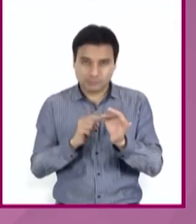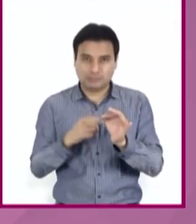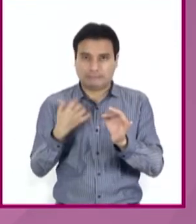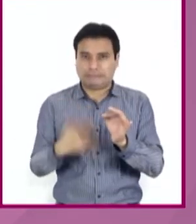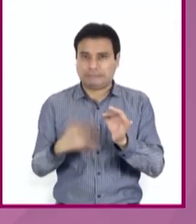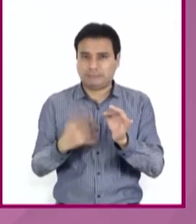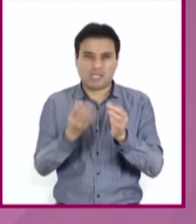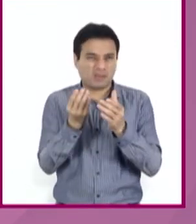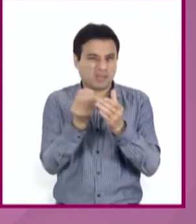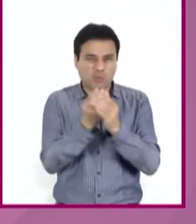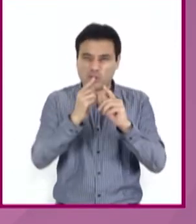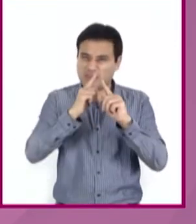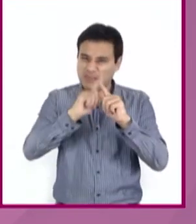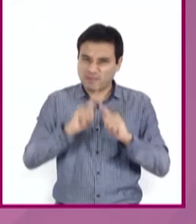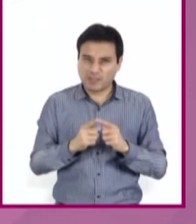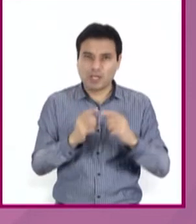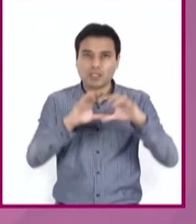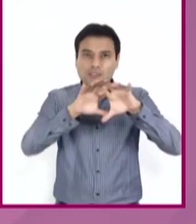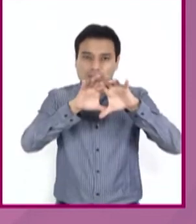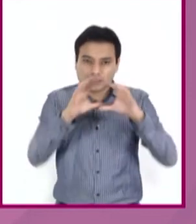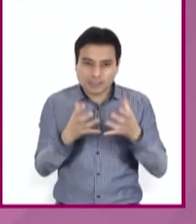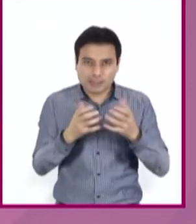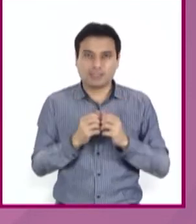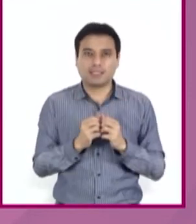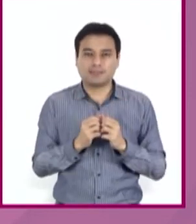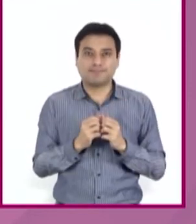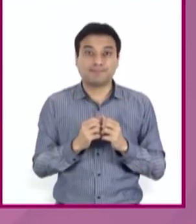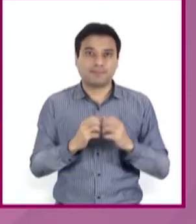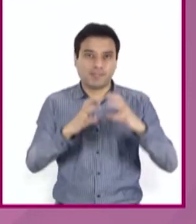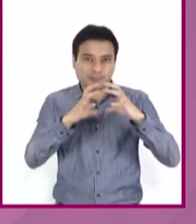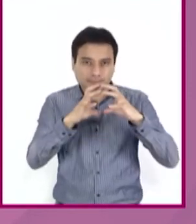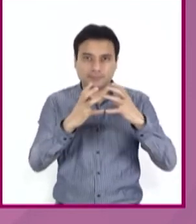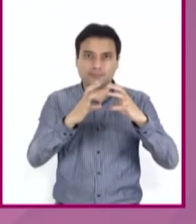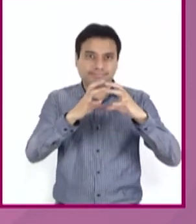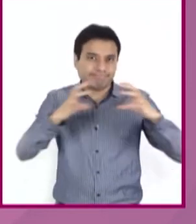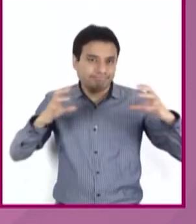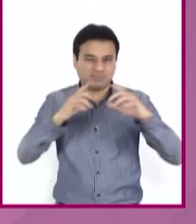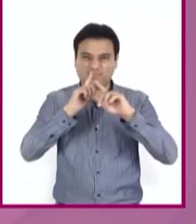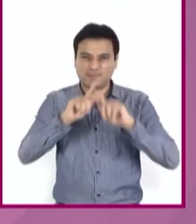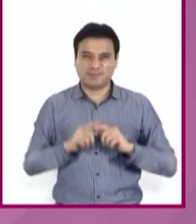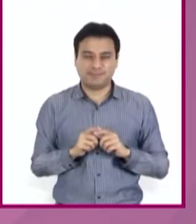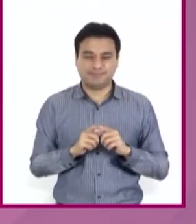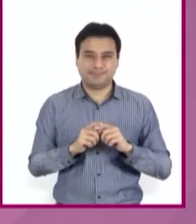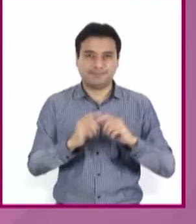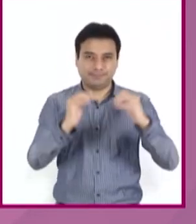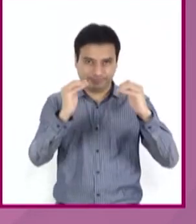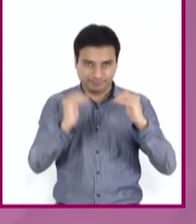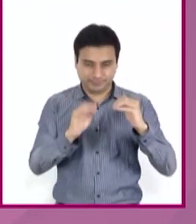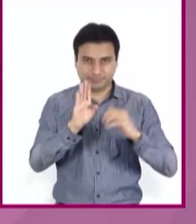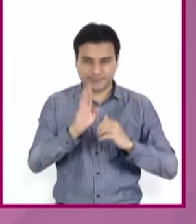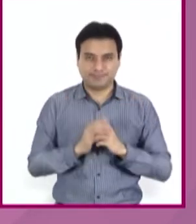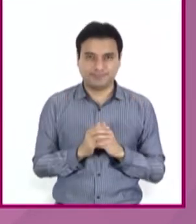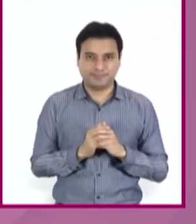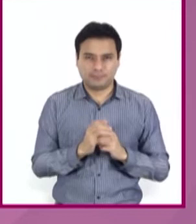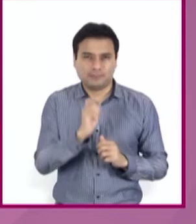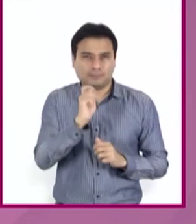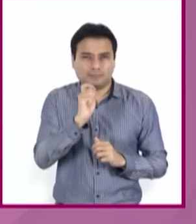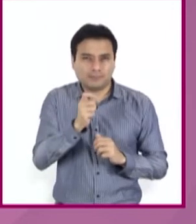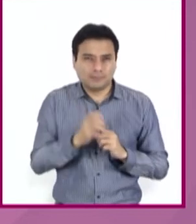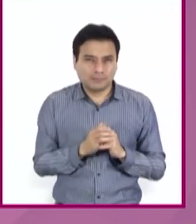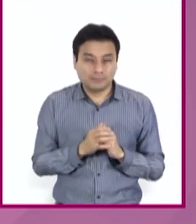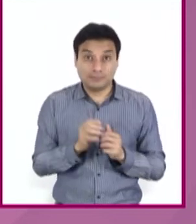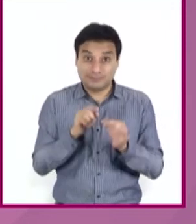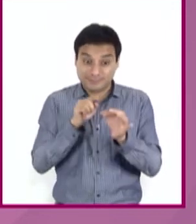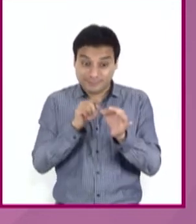de formas esféricas, cilíndricas, alargadas. B. En otras palabras, lleva a